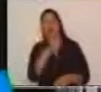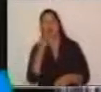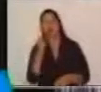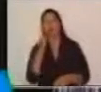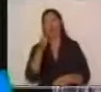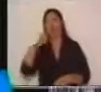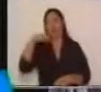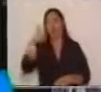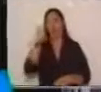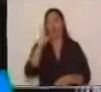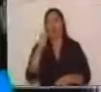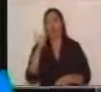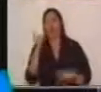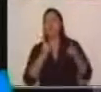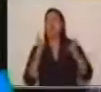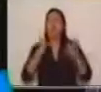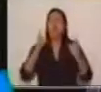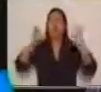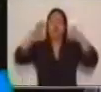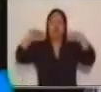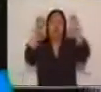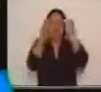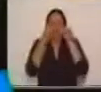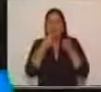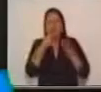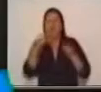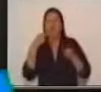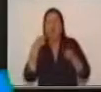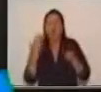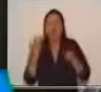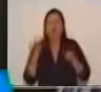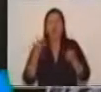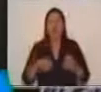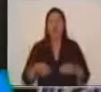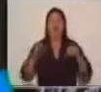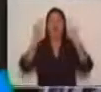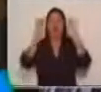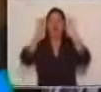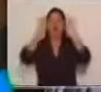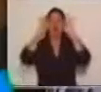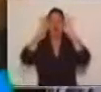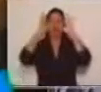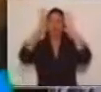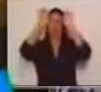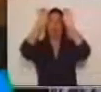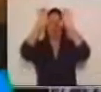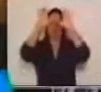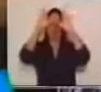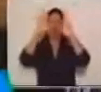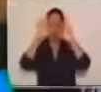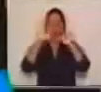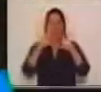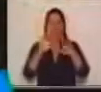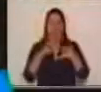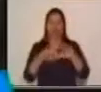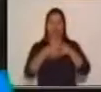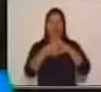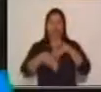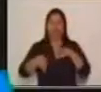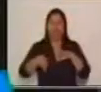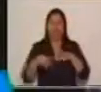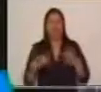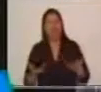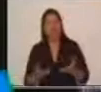Roja, Blancanieves, todos esos cuentos son parte del género narrativo. Muy bien, podemos